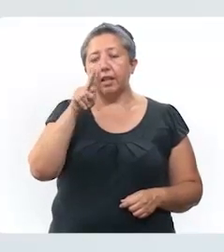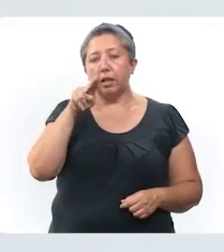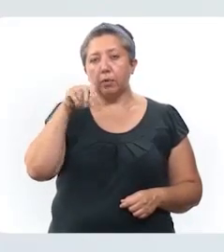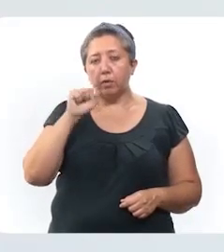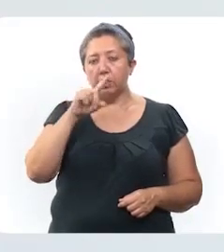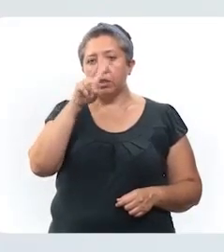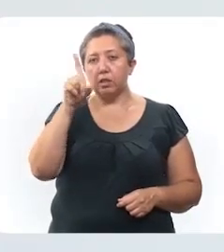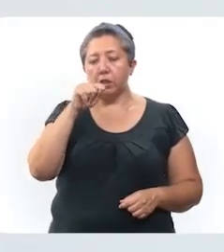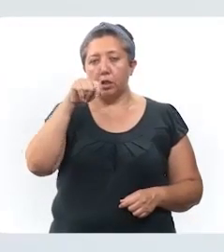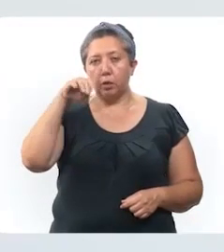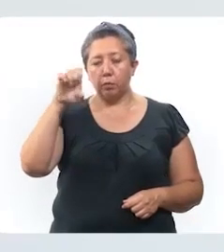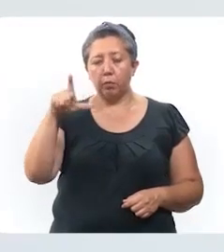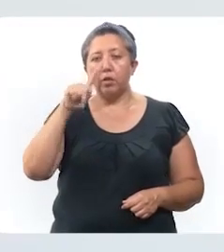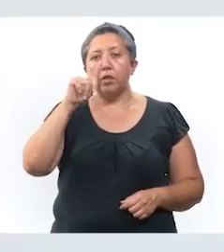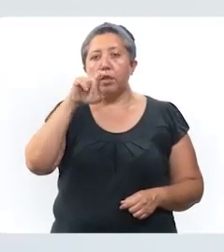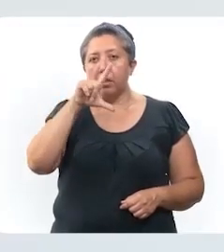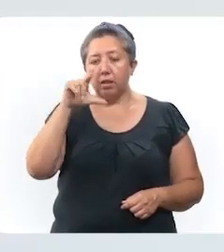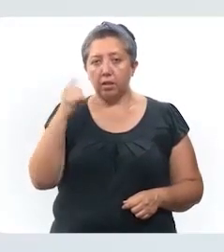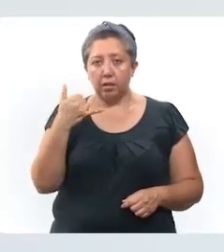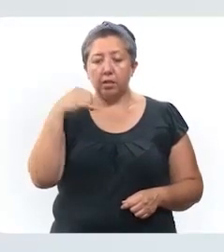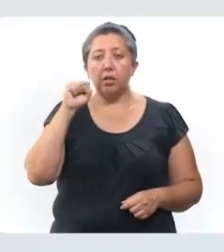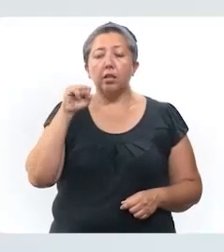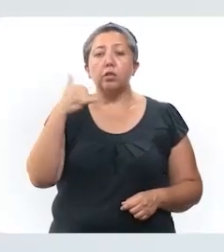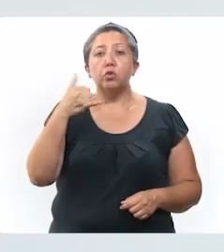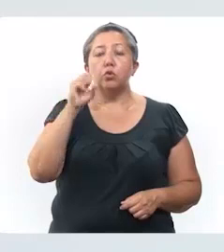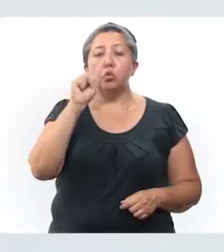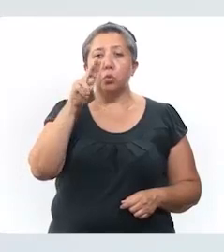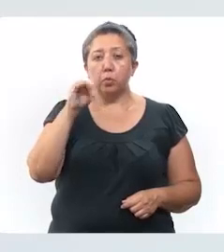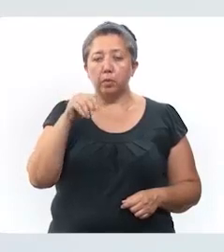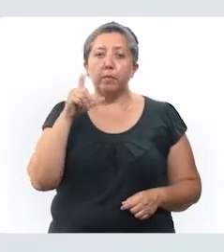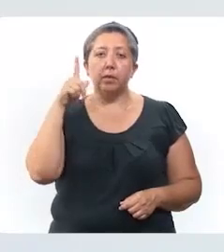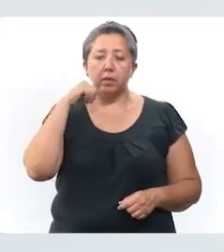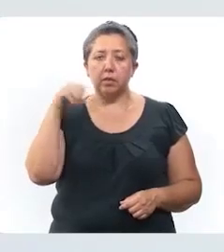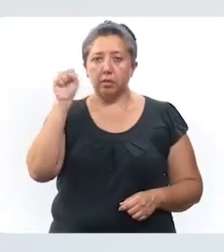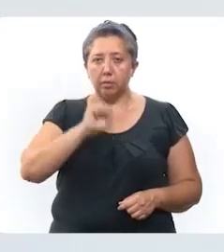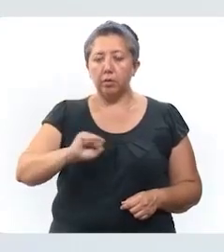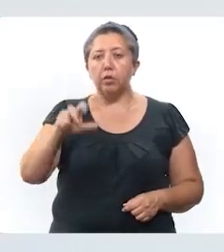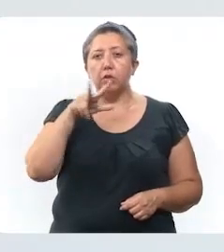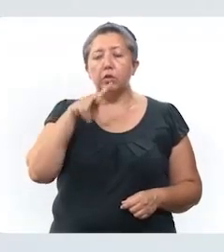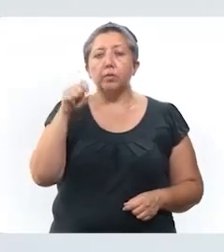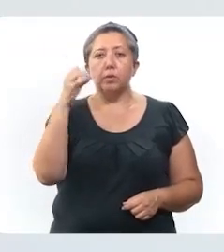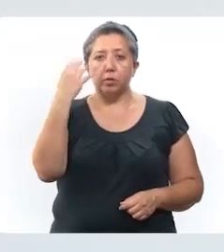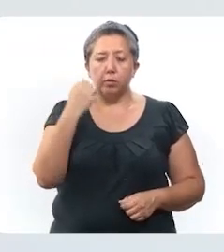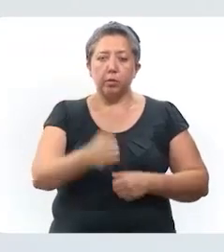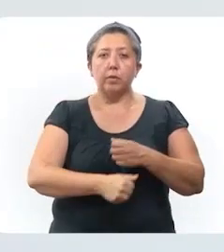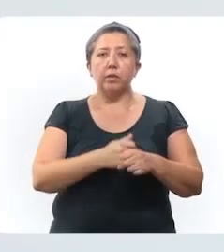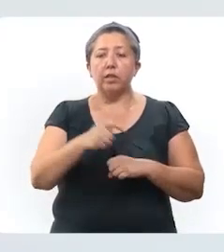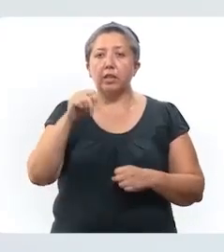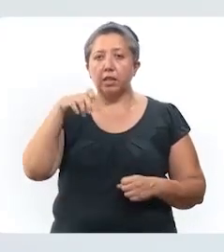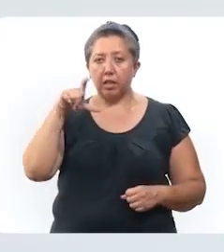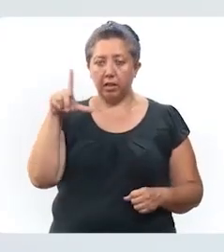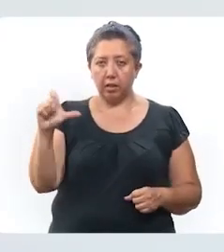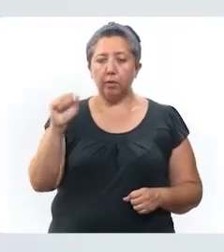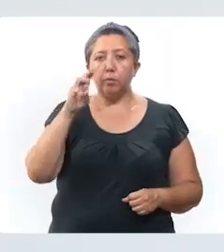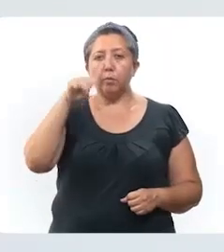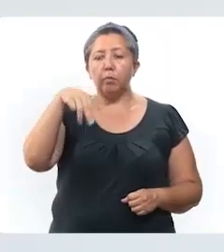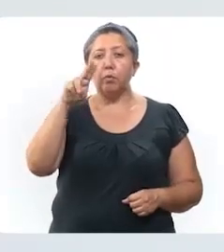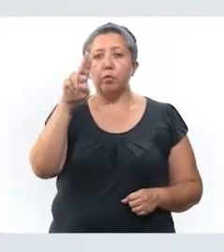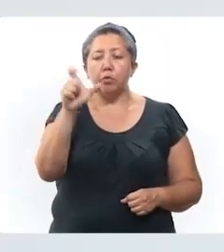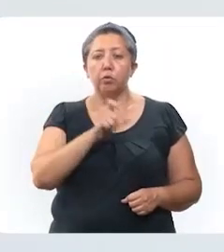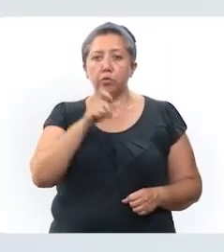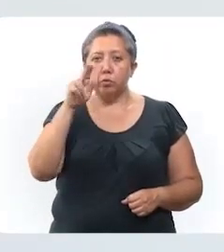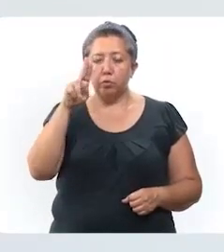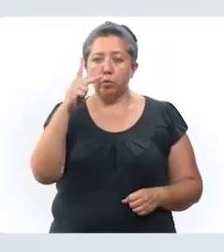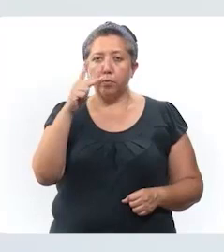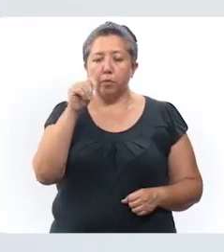Tzemul, Xochel, Tella y Suma. Mañana sábado tocará el turno a los jóvenes de 18 a 29 años de Tecal de Venegas, Muxupip, Tzilam